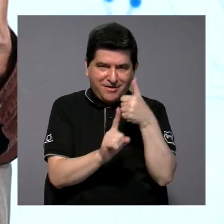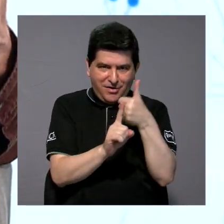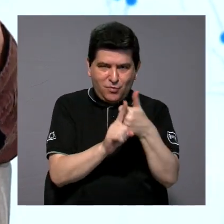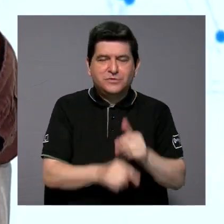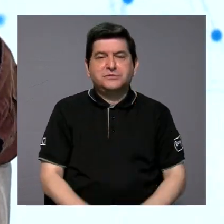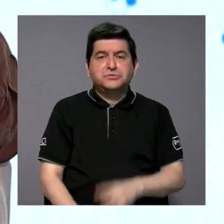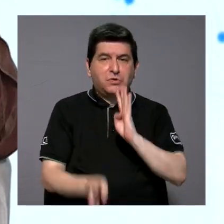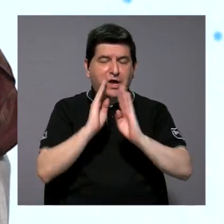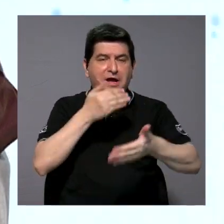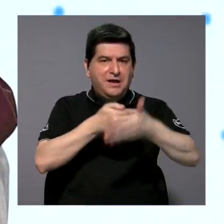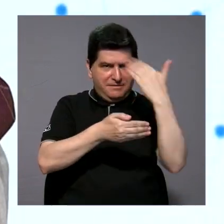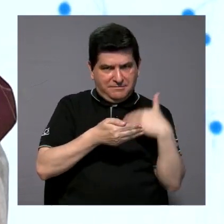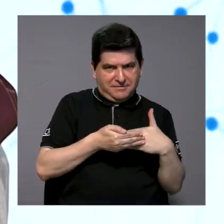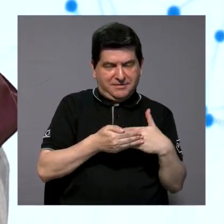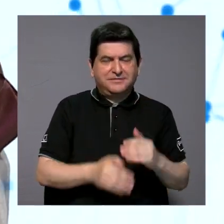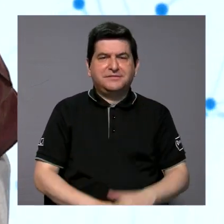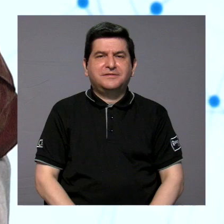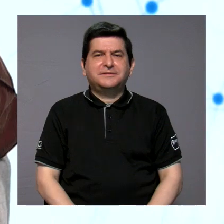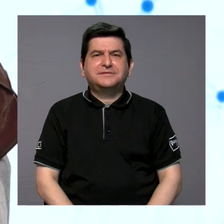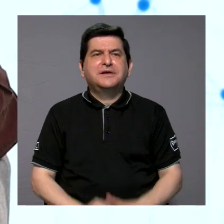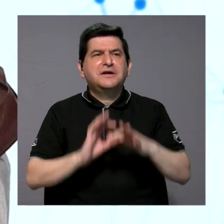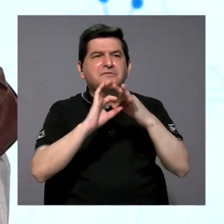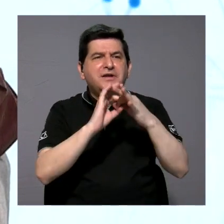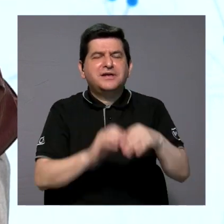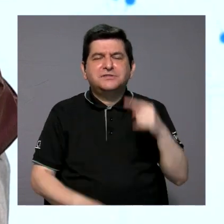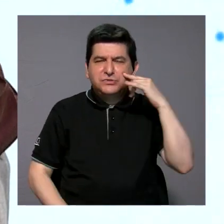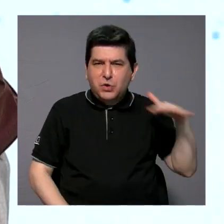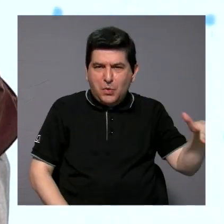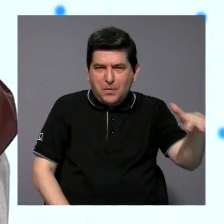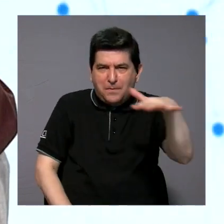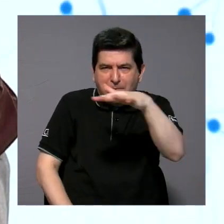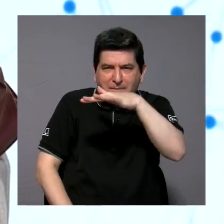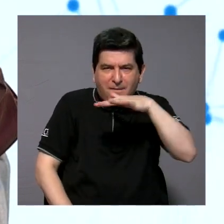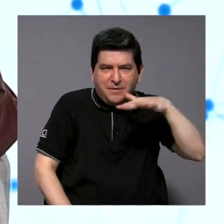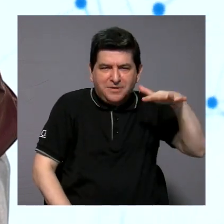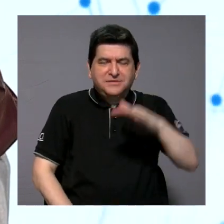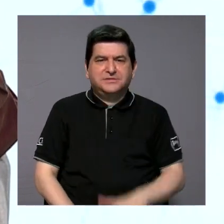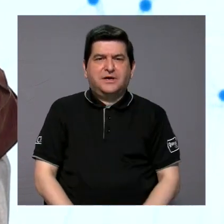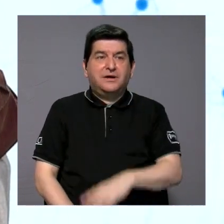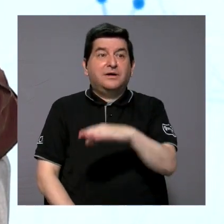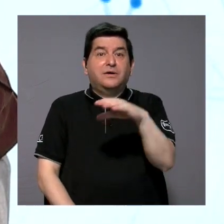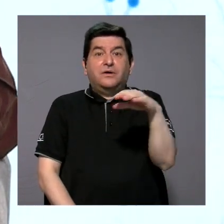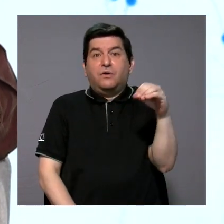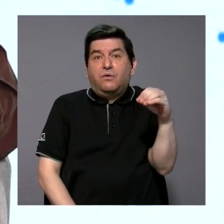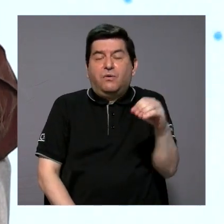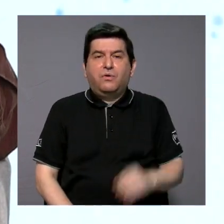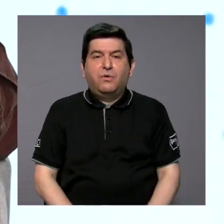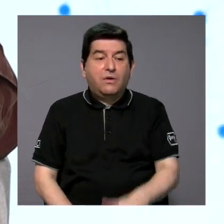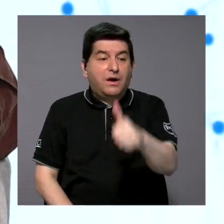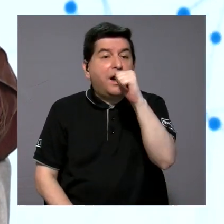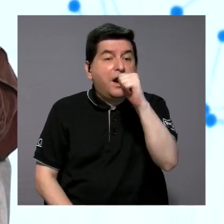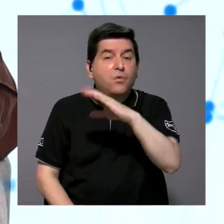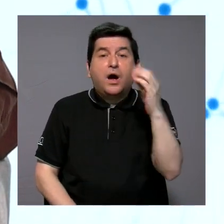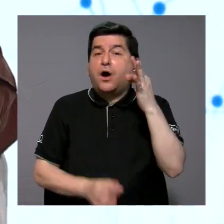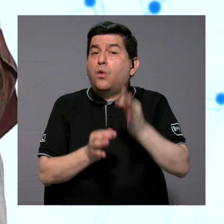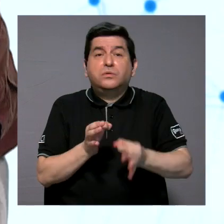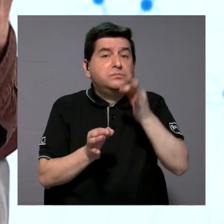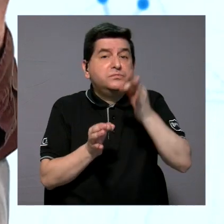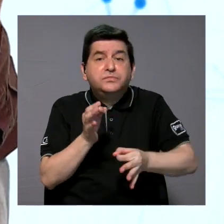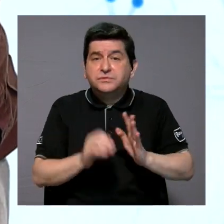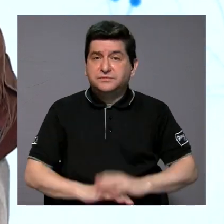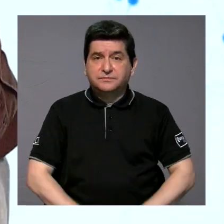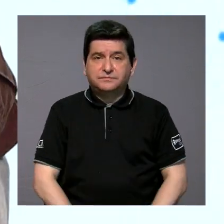los que hablábamos, un poco lo que tiene que ver con paisaje, un poco con lo que tiene que ver con el agua, o simplemente